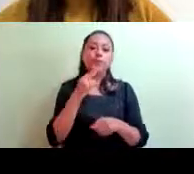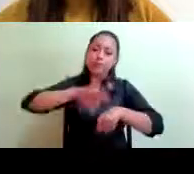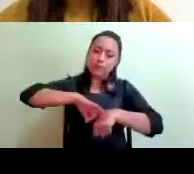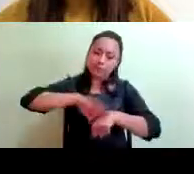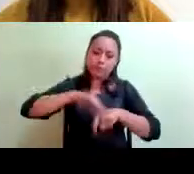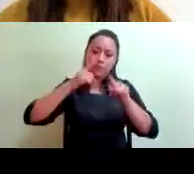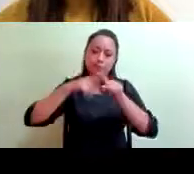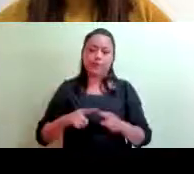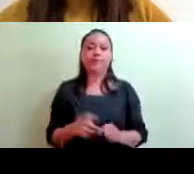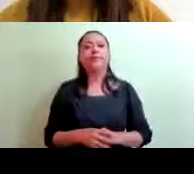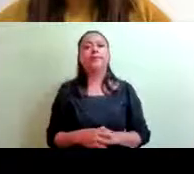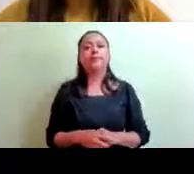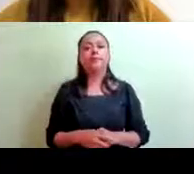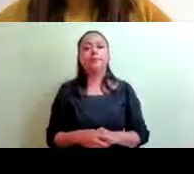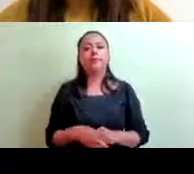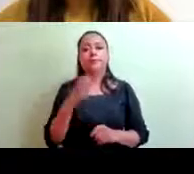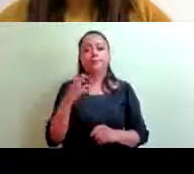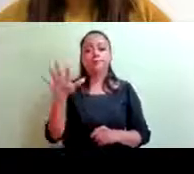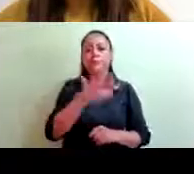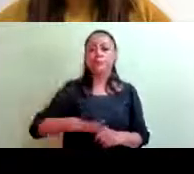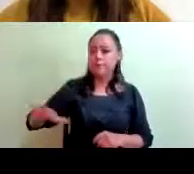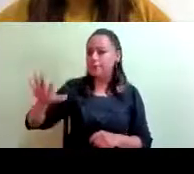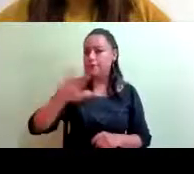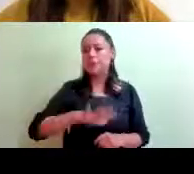también aportan estas áreas naturales.